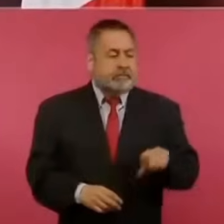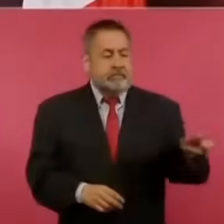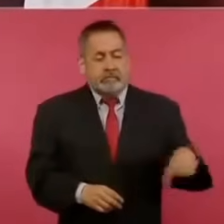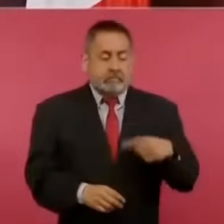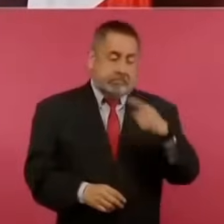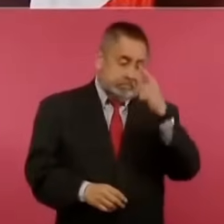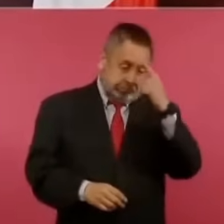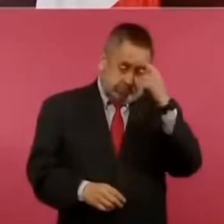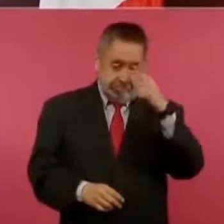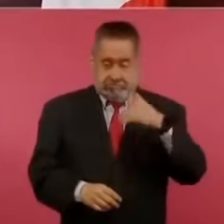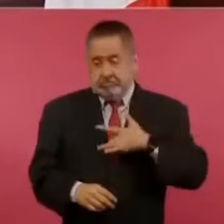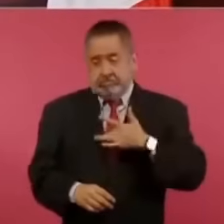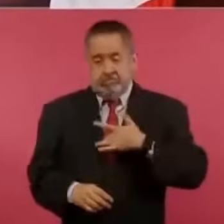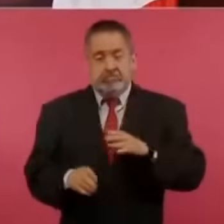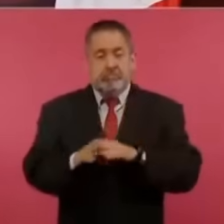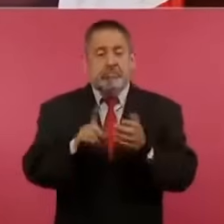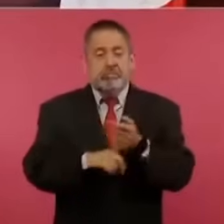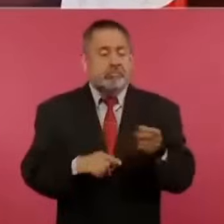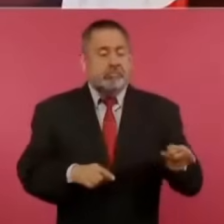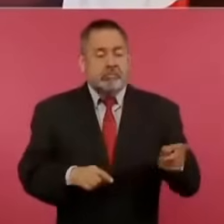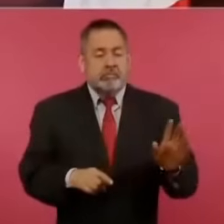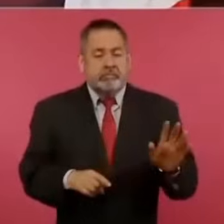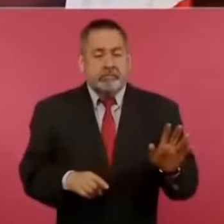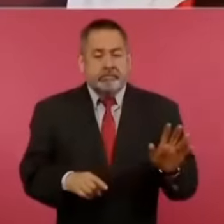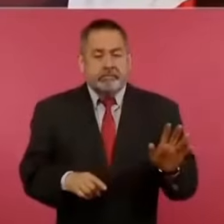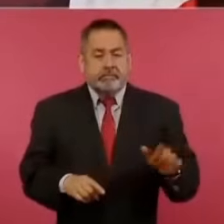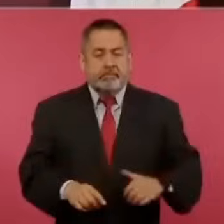presumían de ser gentes